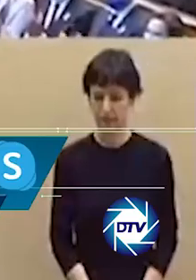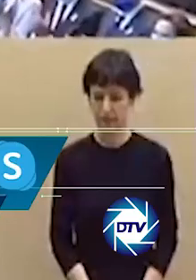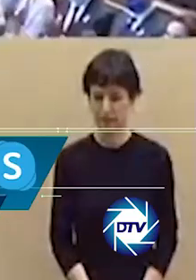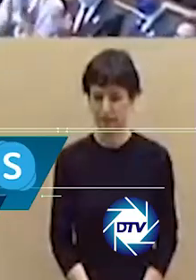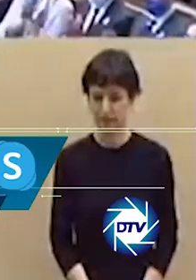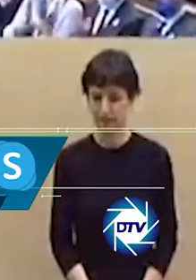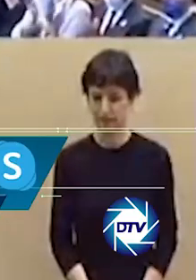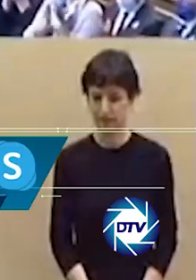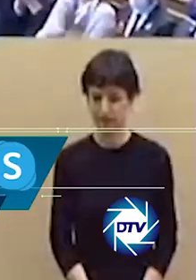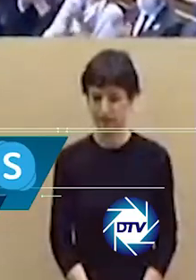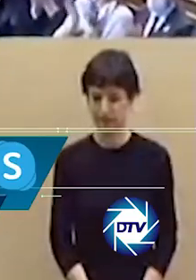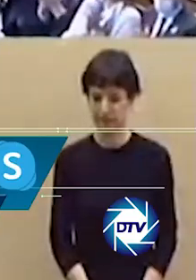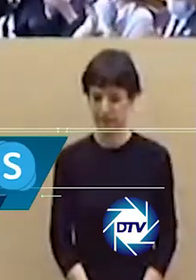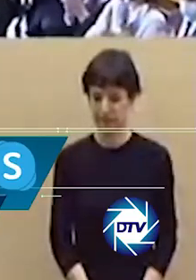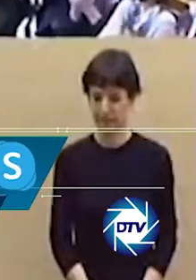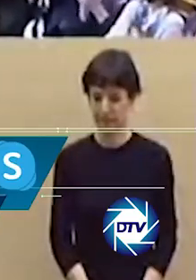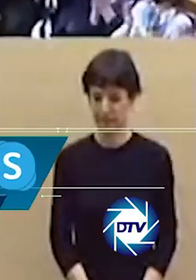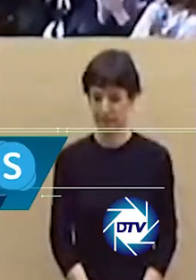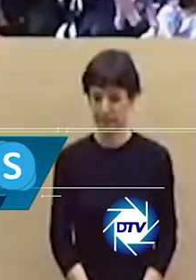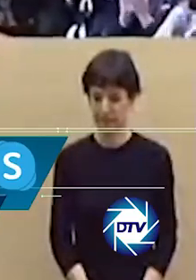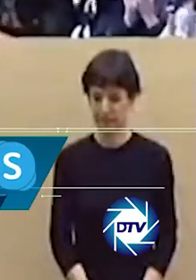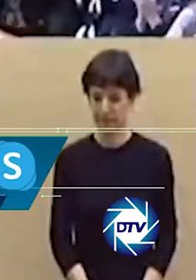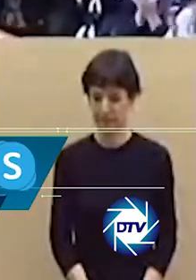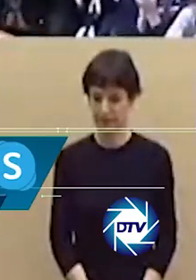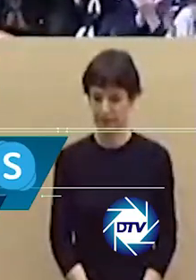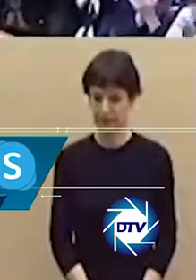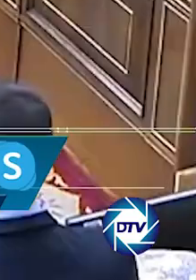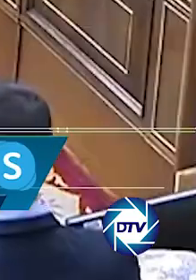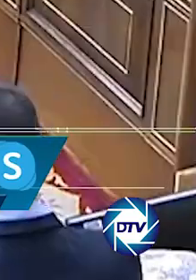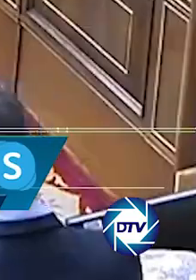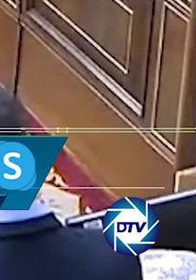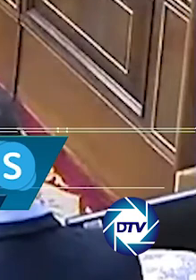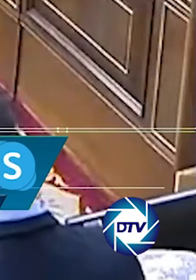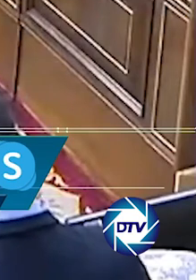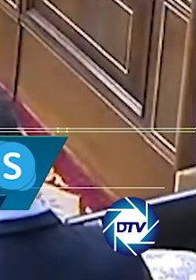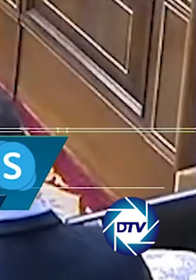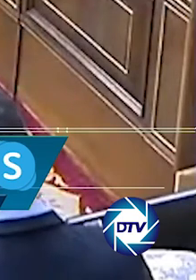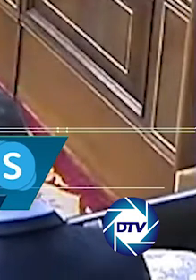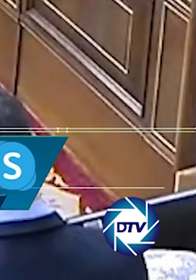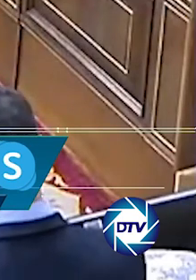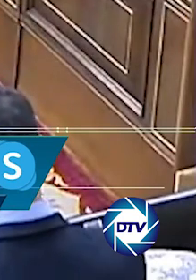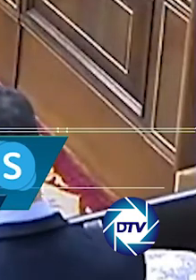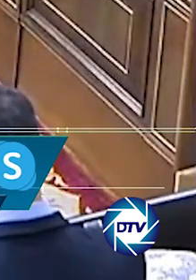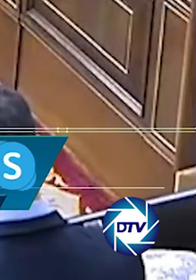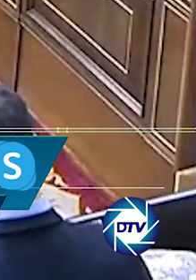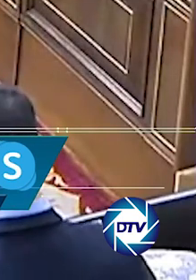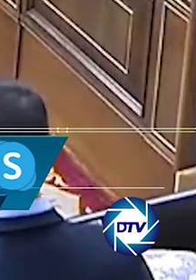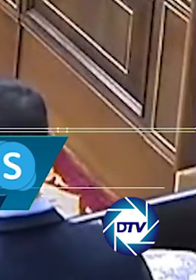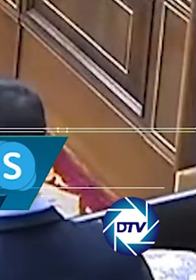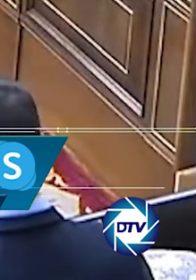país insignificante comparativamente a España desde un punto de vista poblacional, económico y, por supuesto,